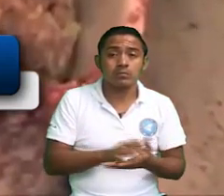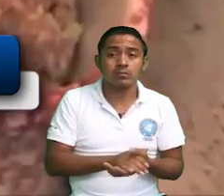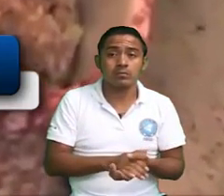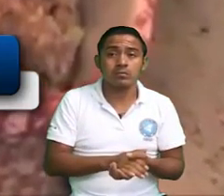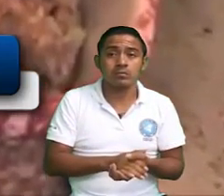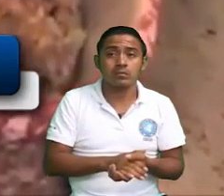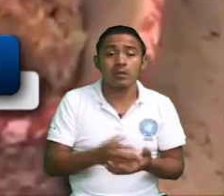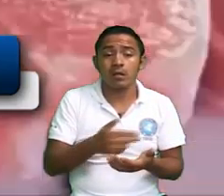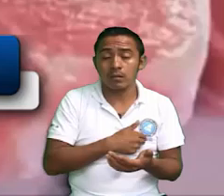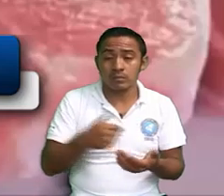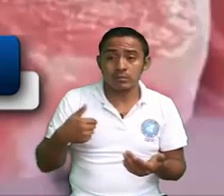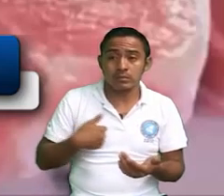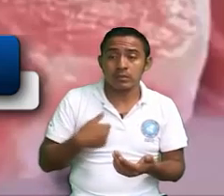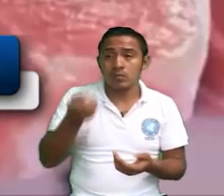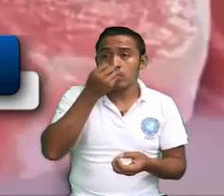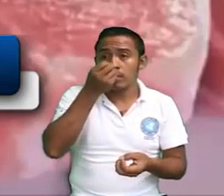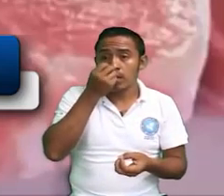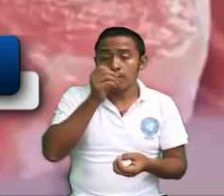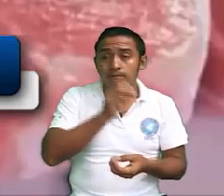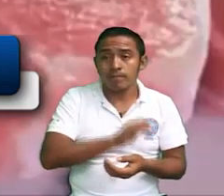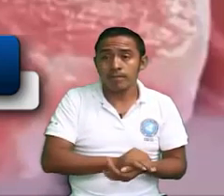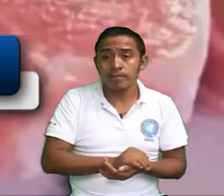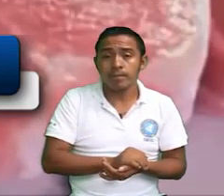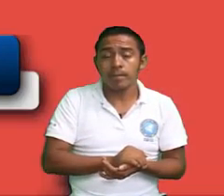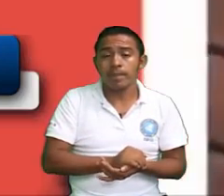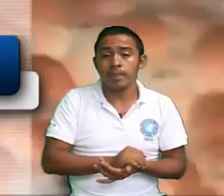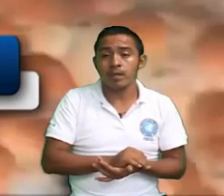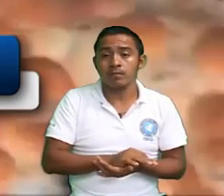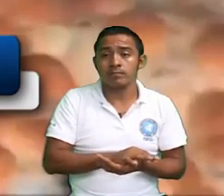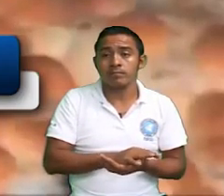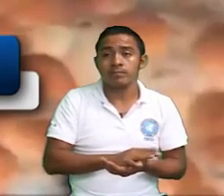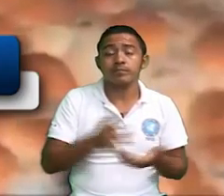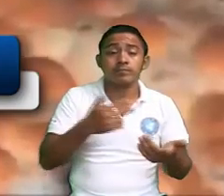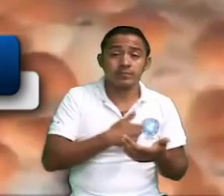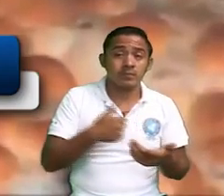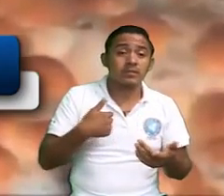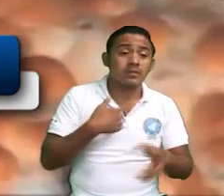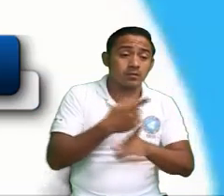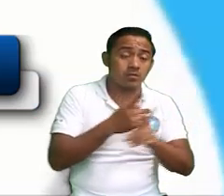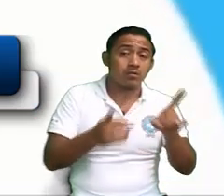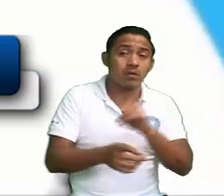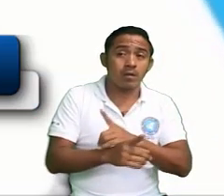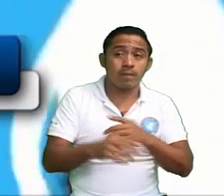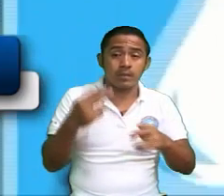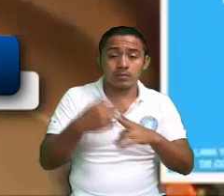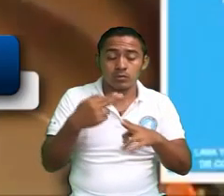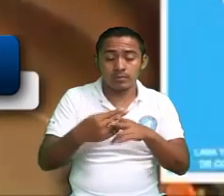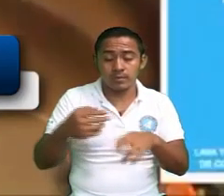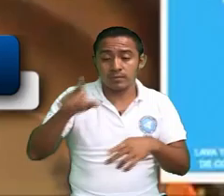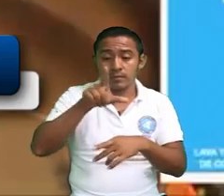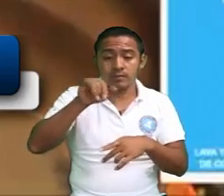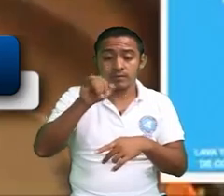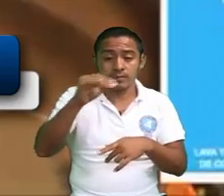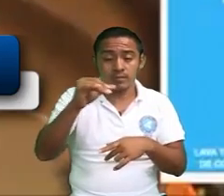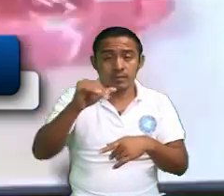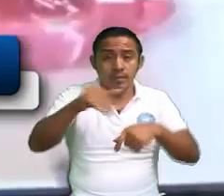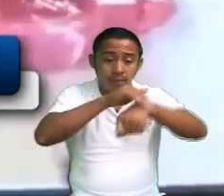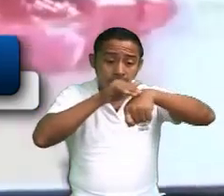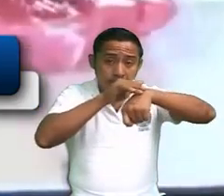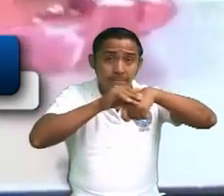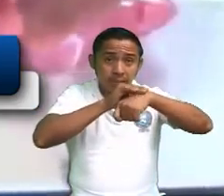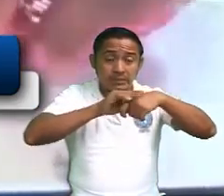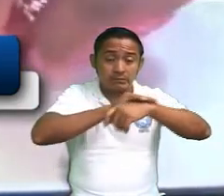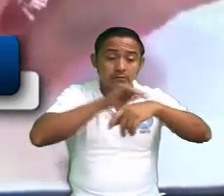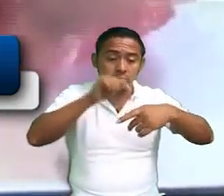que procesan los alimentos ahí incluso para el consumo de las personas, tienen que contar con algo que se llama licencia sanitaria. Eso. La licencia